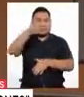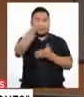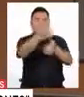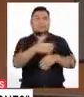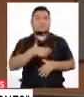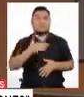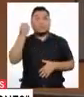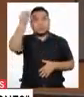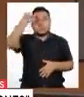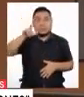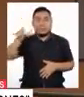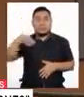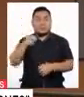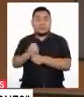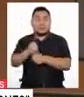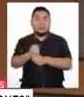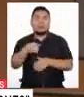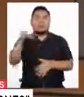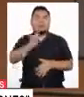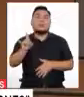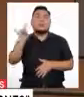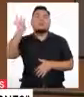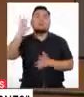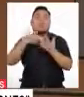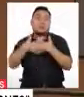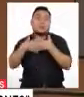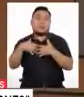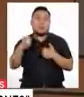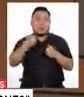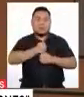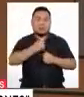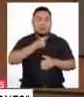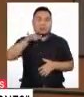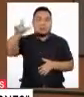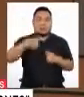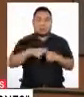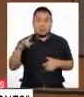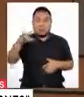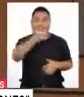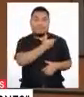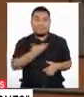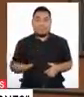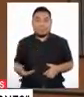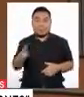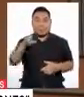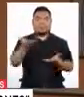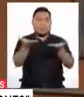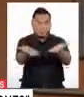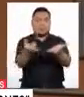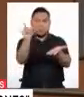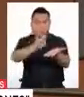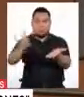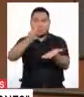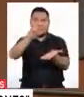viaje en visita de trabajo, voy a usar cualquier otro avión de la Fuerza Aérea. Pero el avión presidencial, he dispuesto que esté